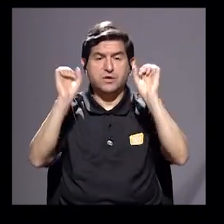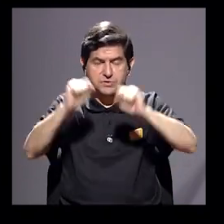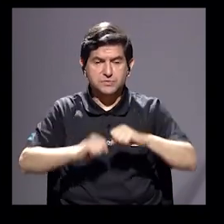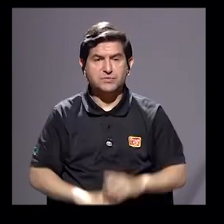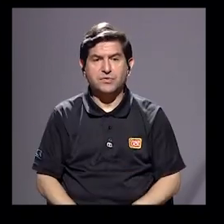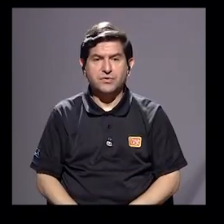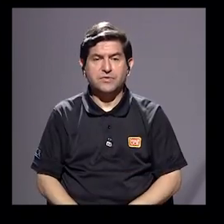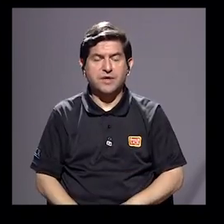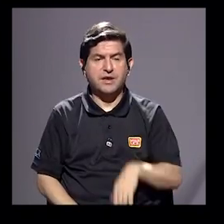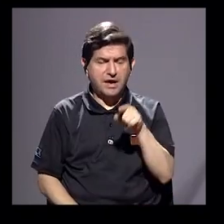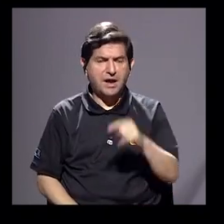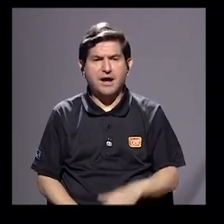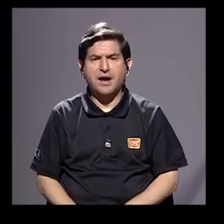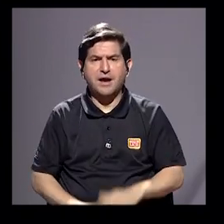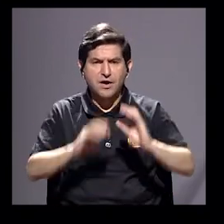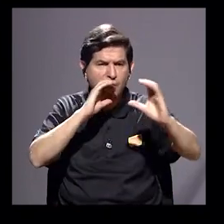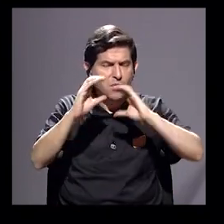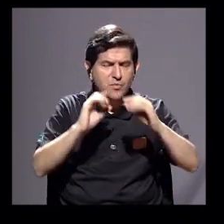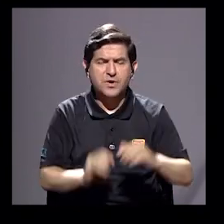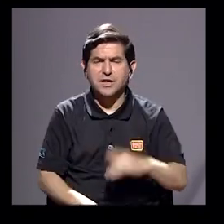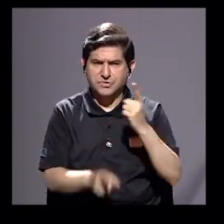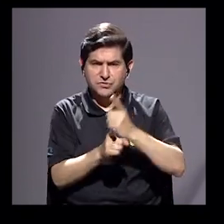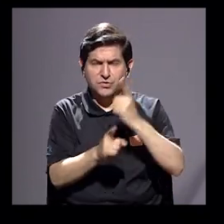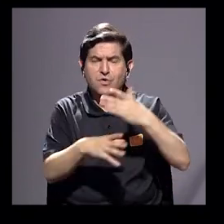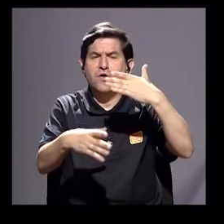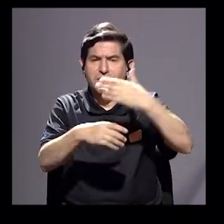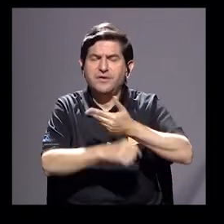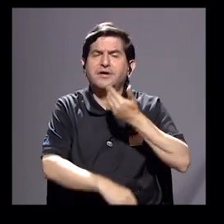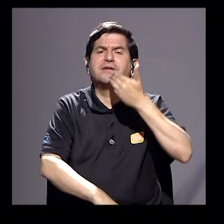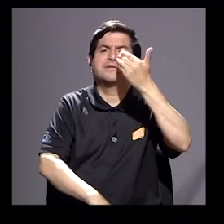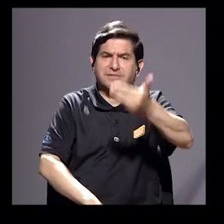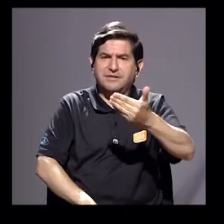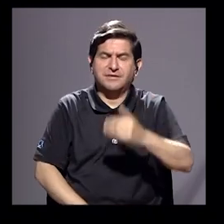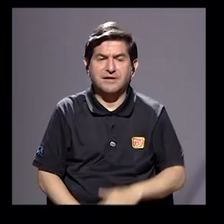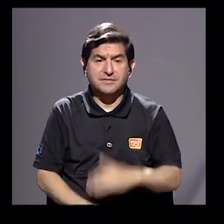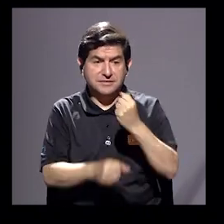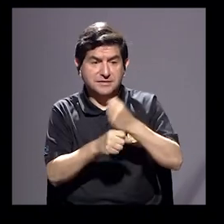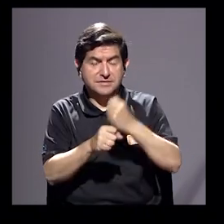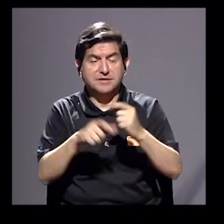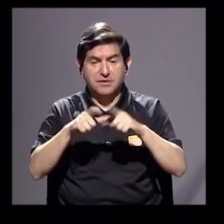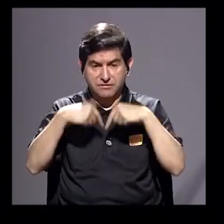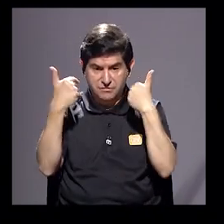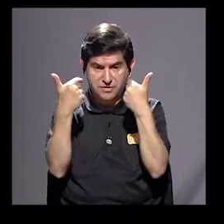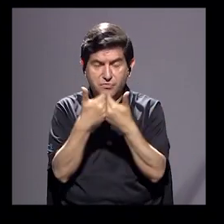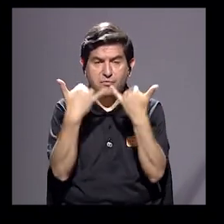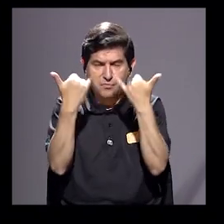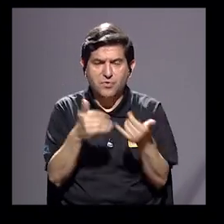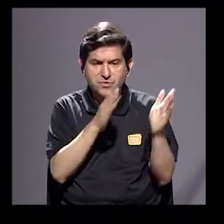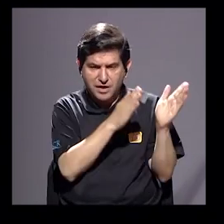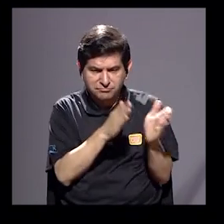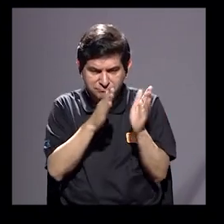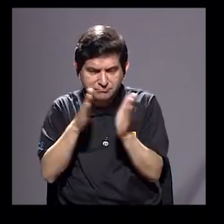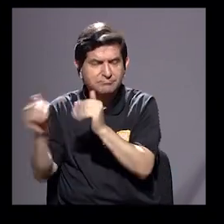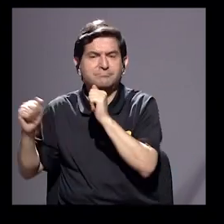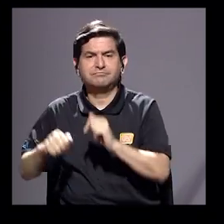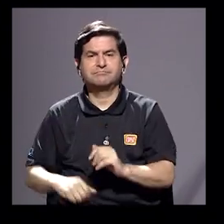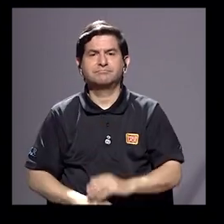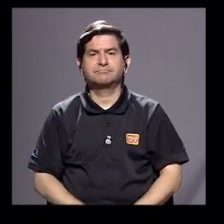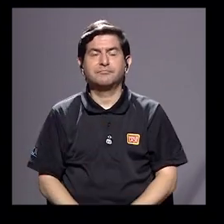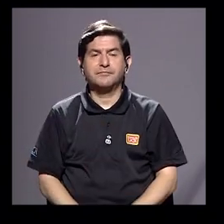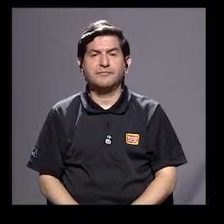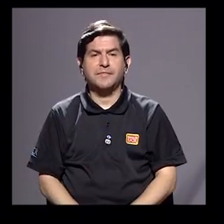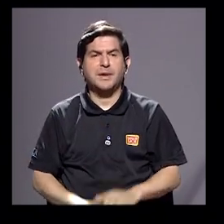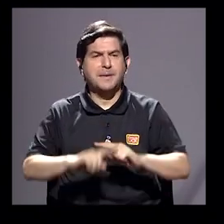transmitir y hacer las cosas como tienen que hacer gracias a una labor de conjunto que ya está muy bien sistematizado pero